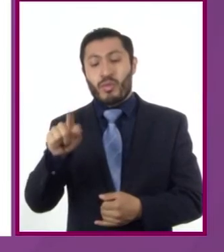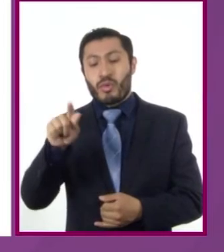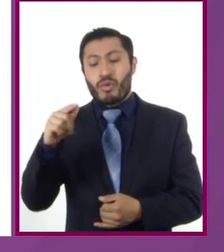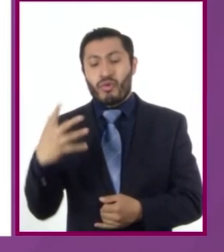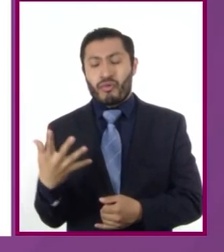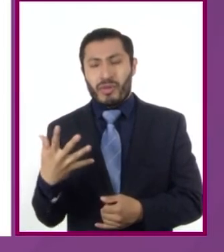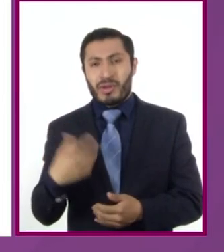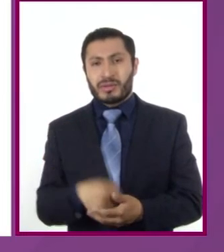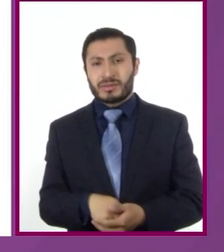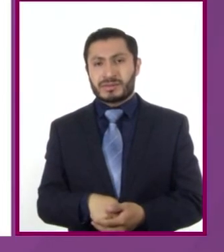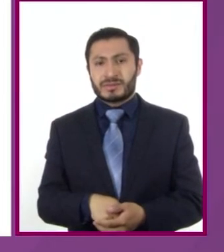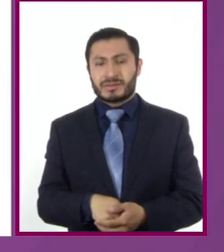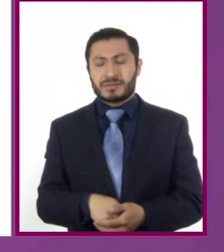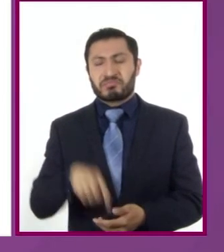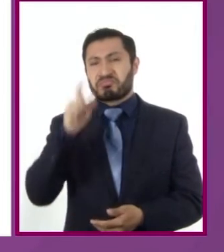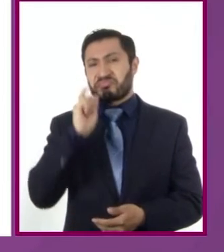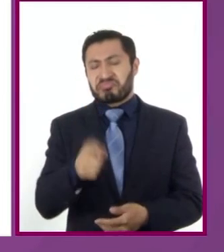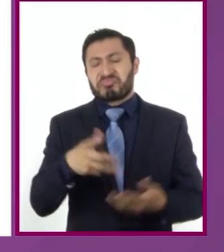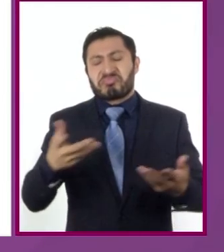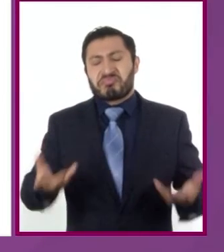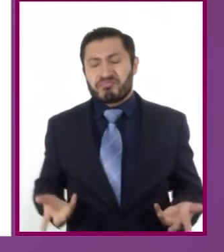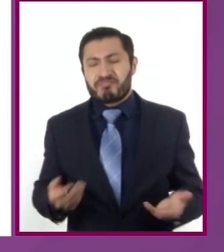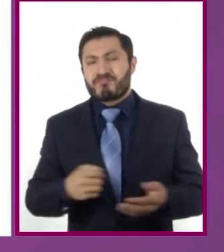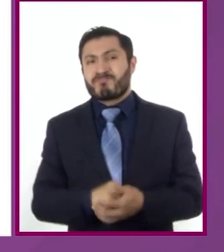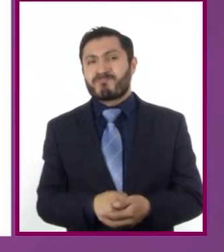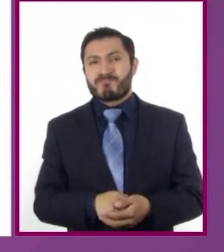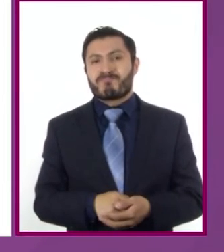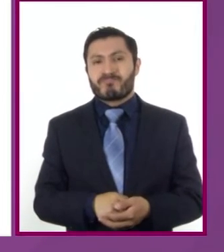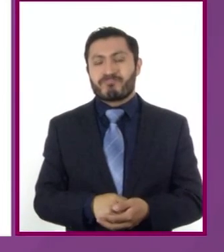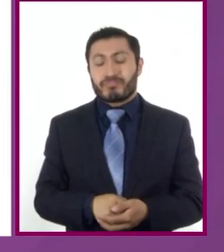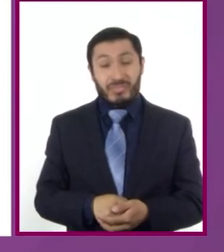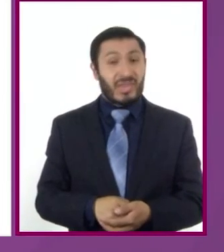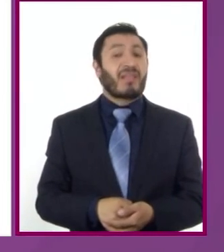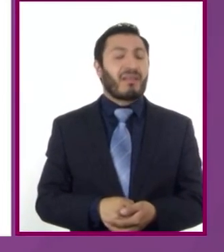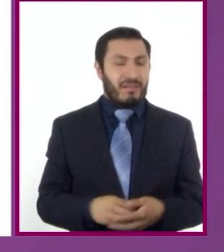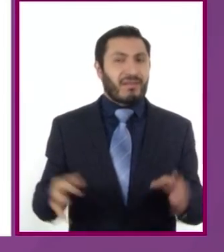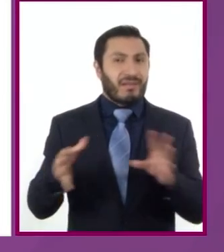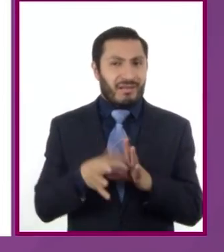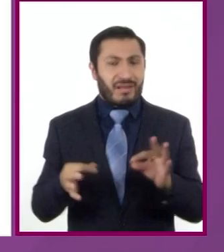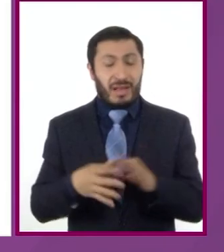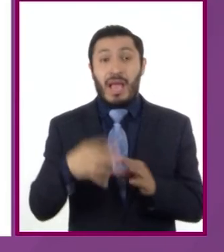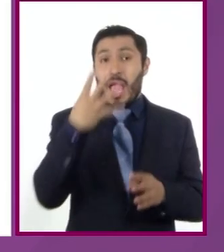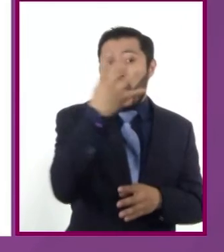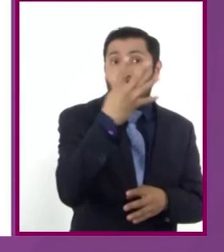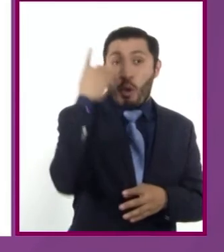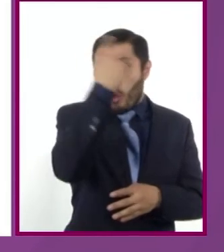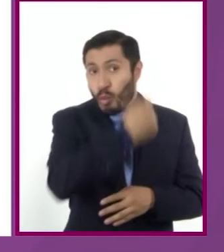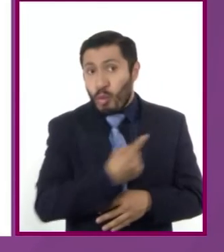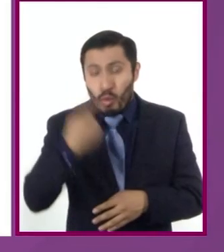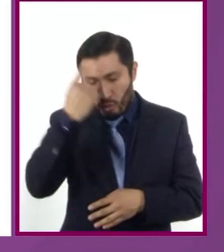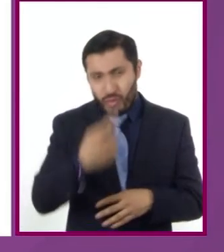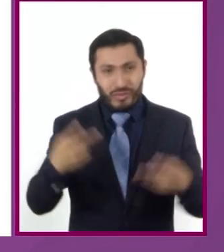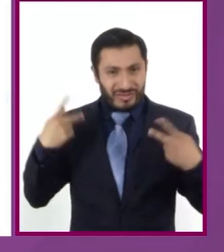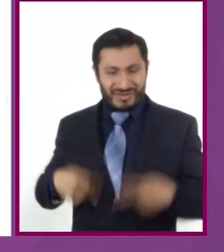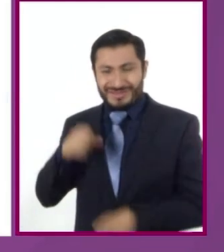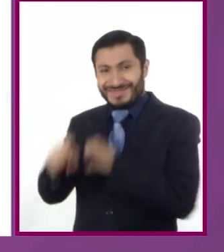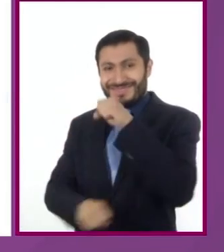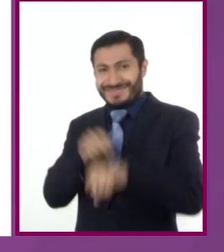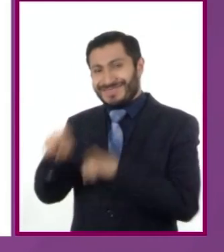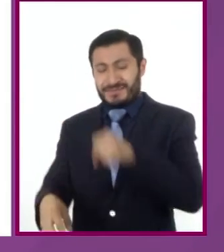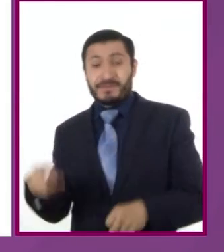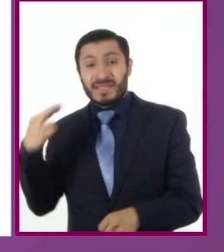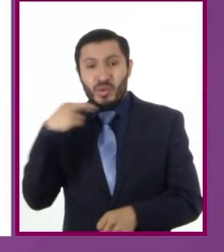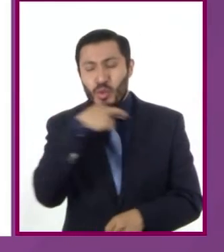18.75. ¿Qué significa este valor? Significa que por 4 horas el ciclista alcanzará una rapidez